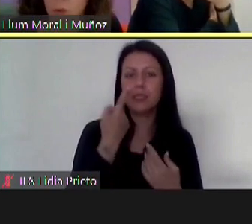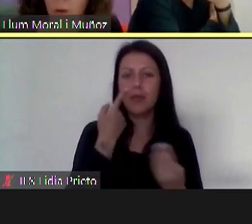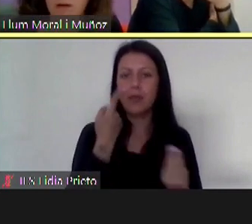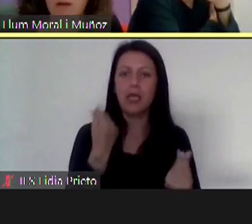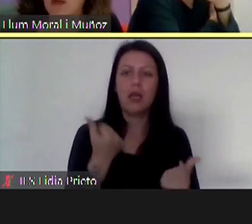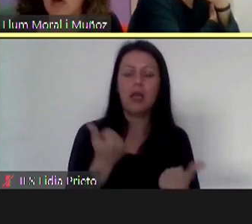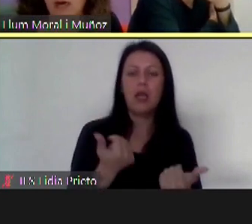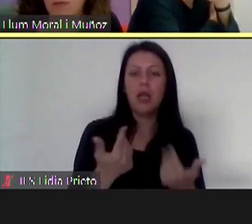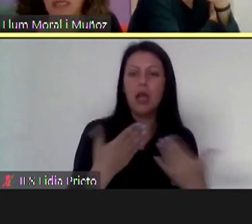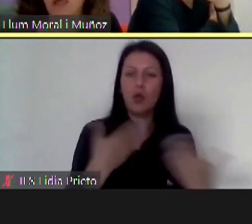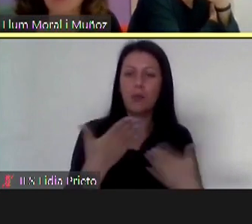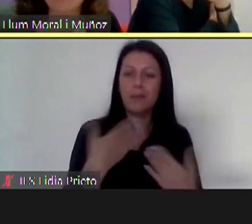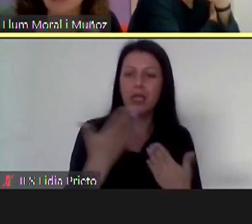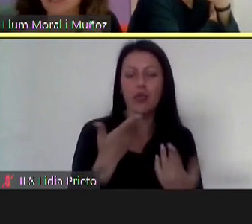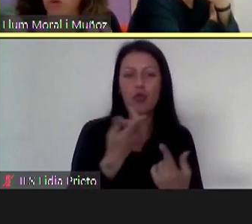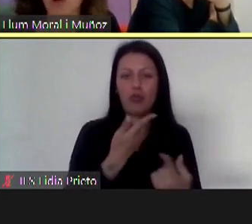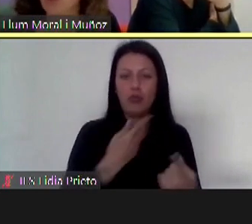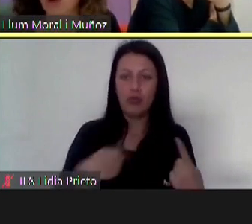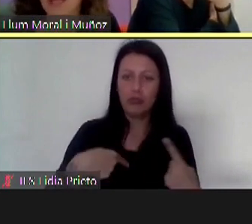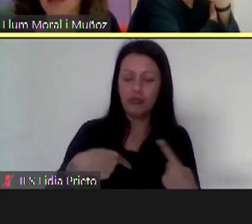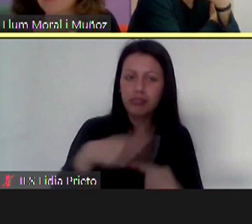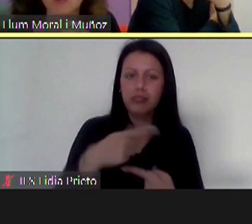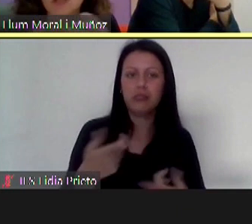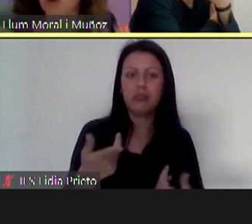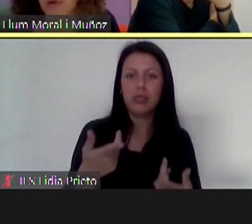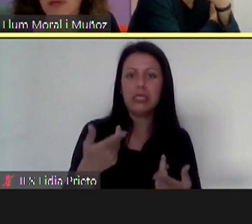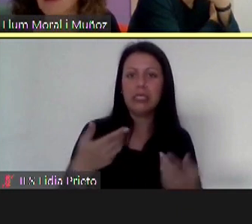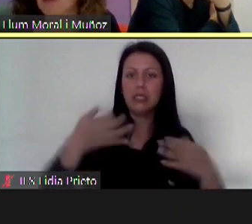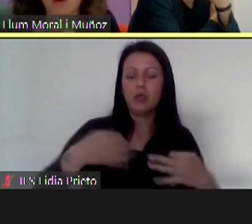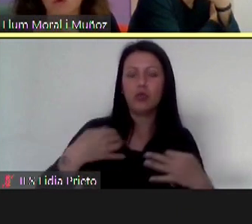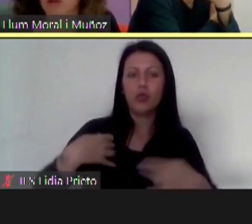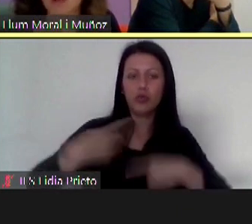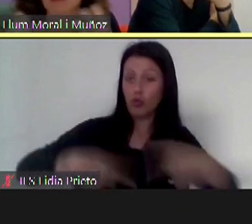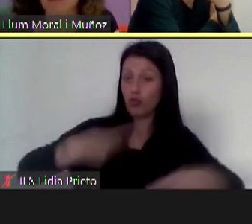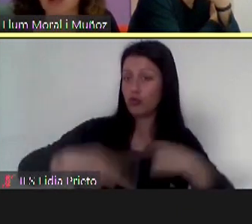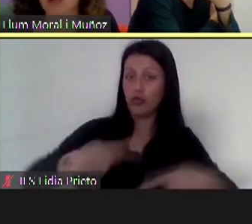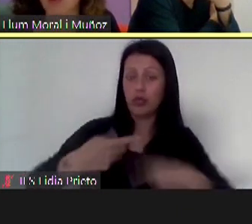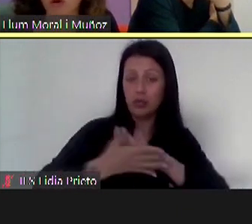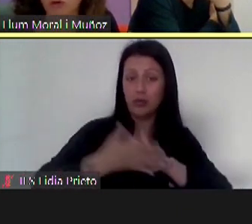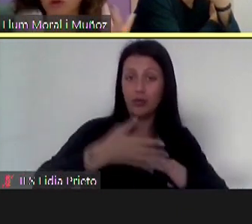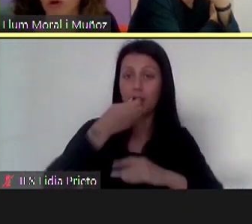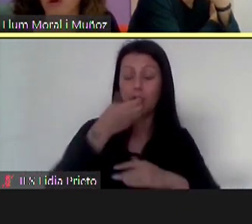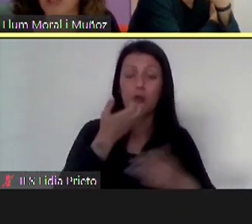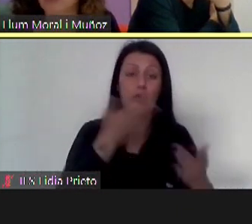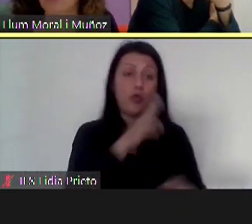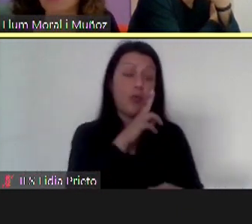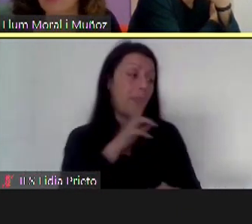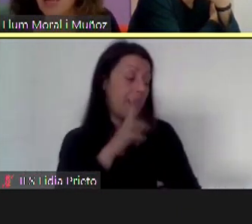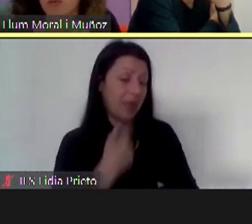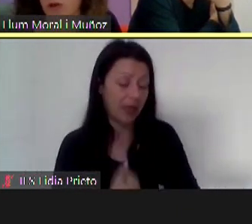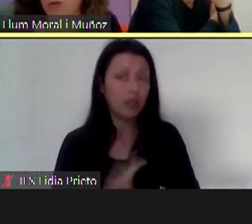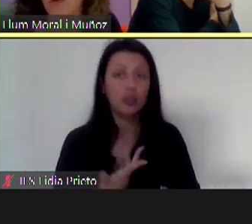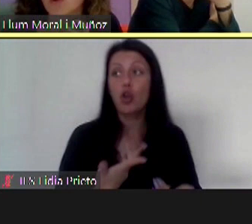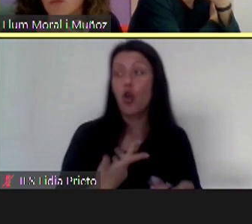herramientas para reconducir la conversación y seguro que en nuestro día a día se nos da súper bien. Cuando nuestra madre nos ha dicho algo, nuestro hijo nos ha dicho